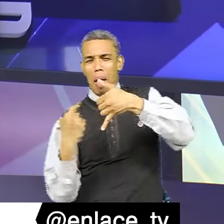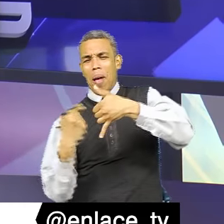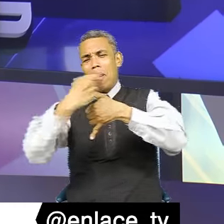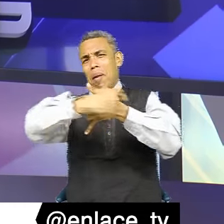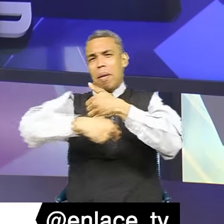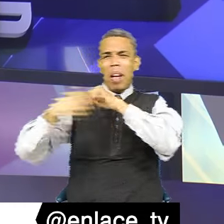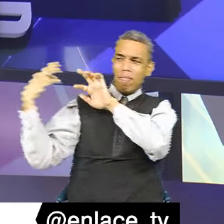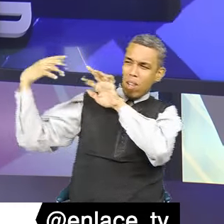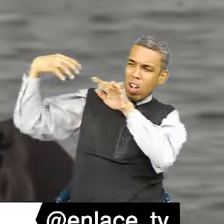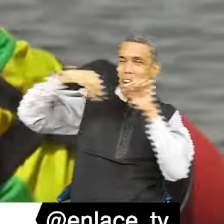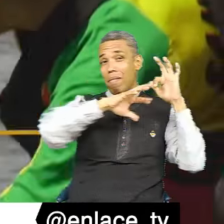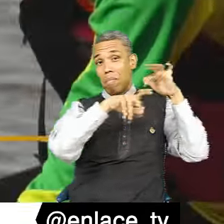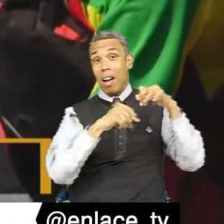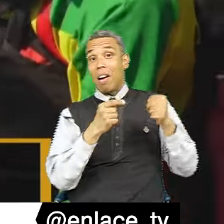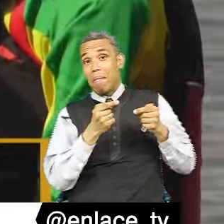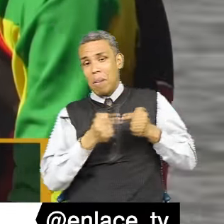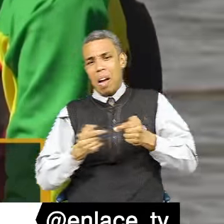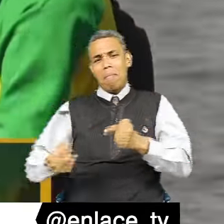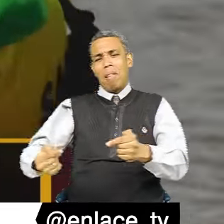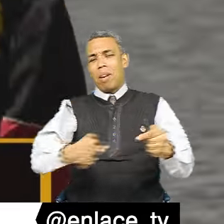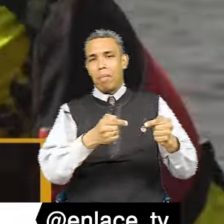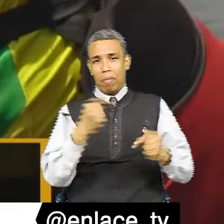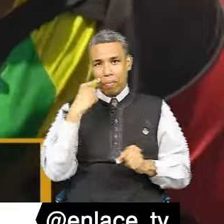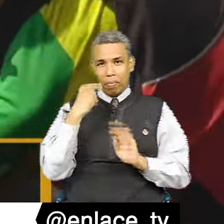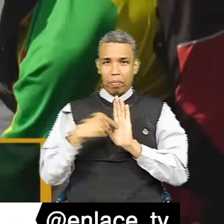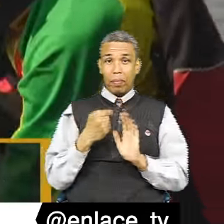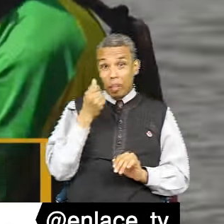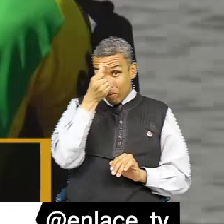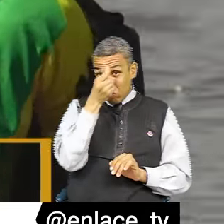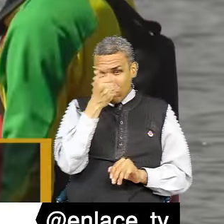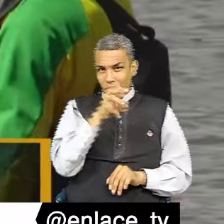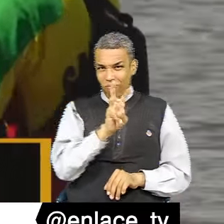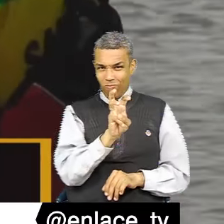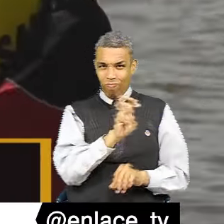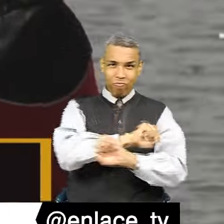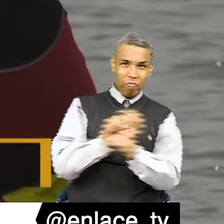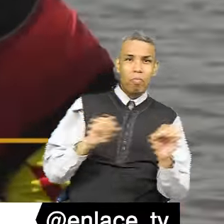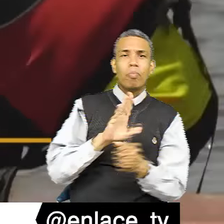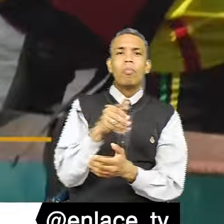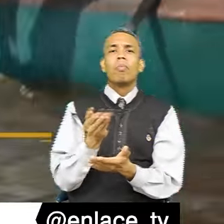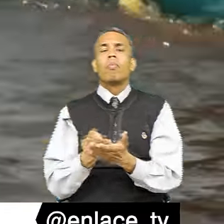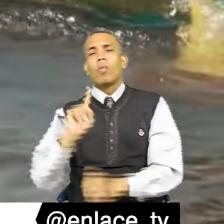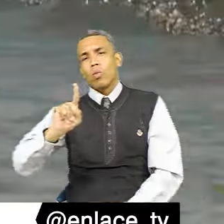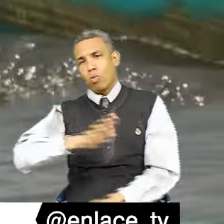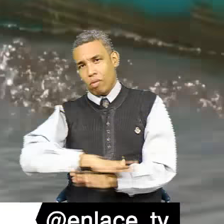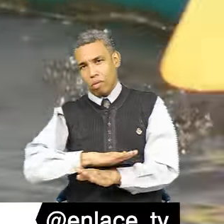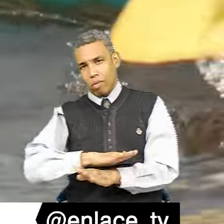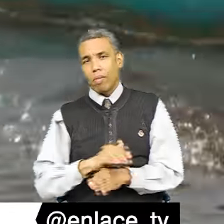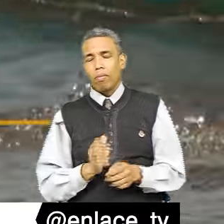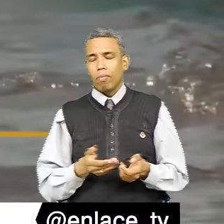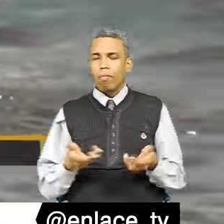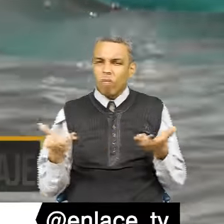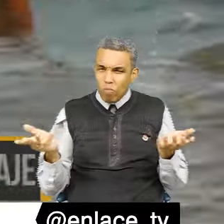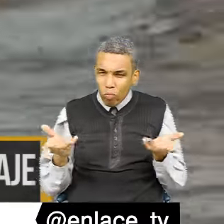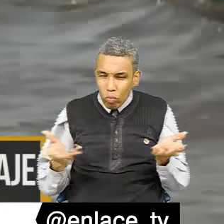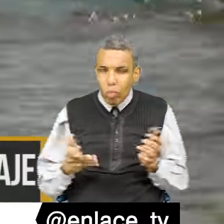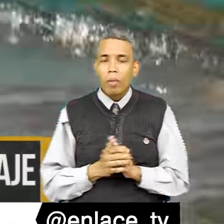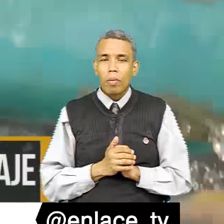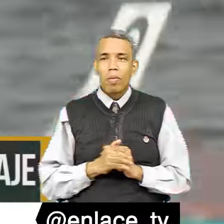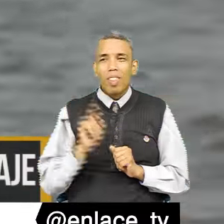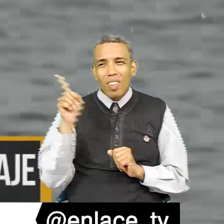Silvestre. Desde las 8 de la mañana hasta la 1 de la tarde se desarrollarán las competencias en la sede de la liga ubicada en la vía que conduce al